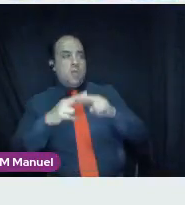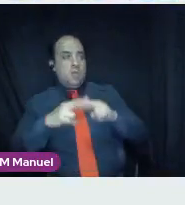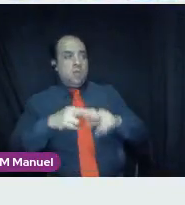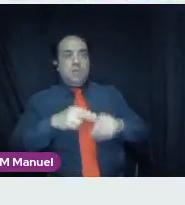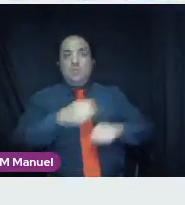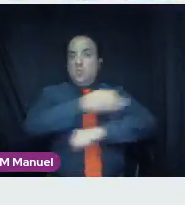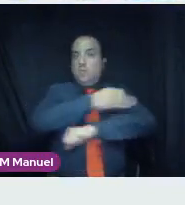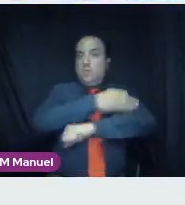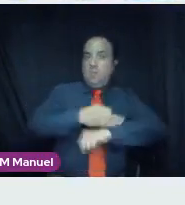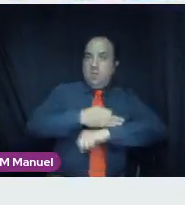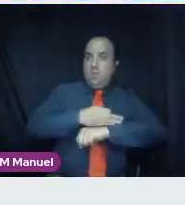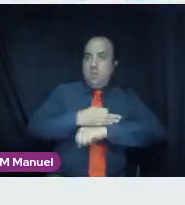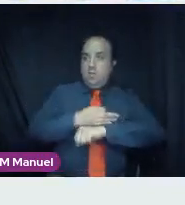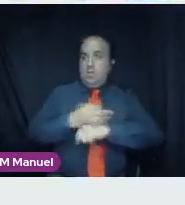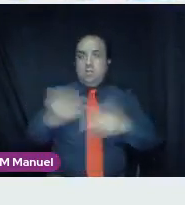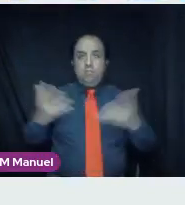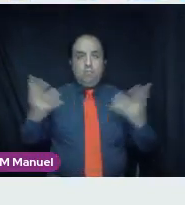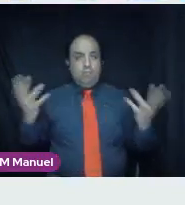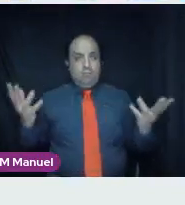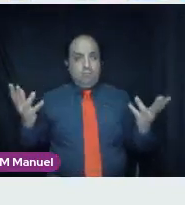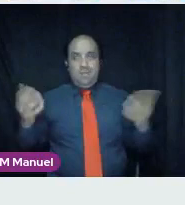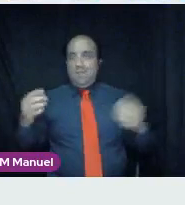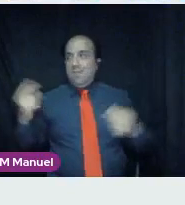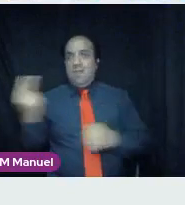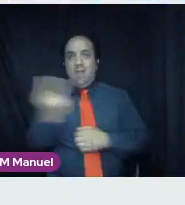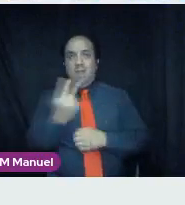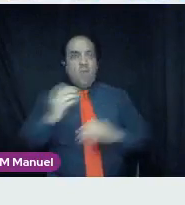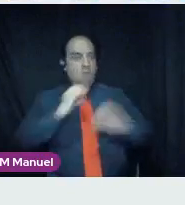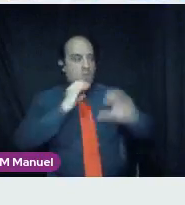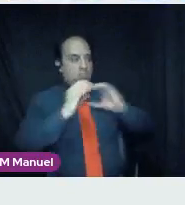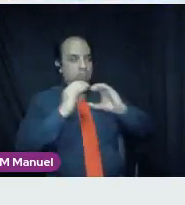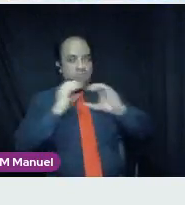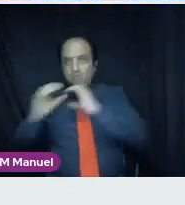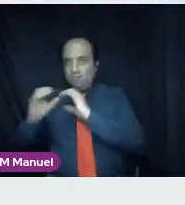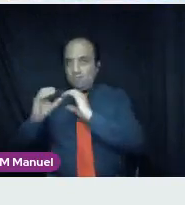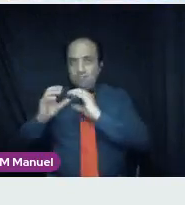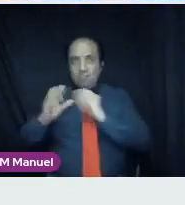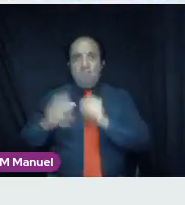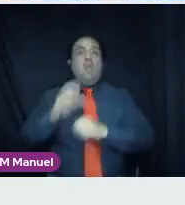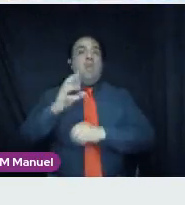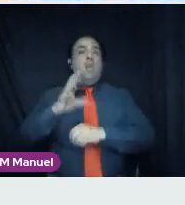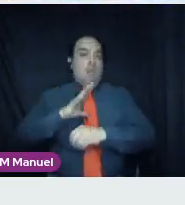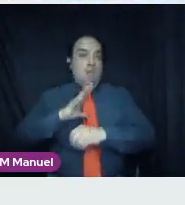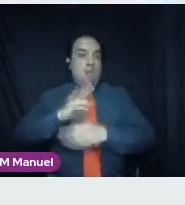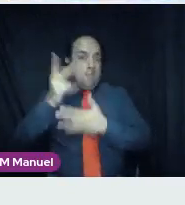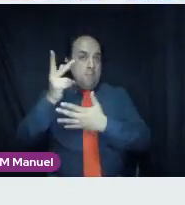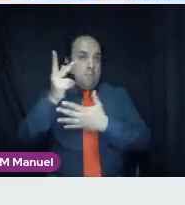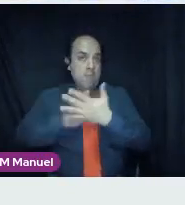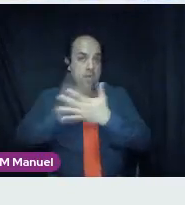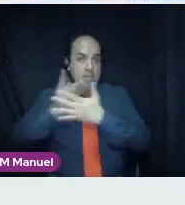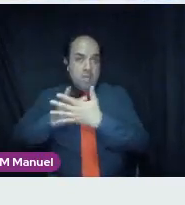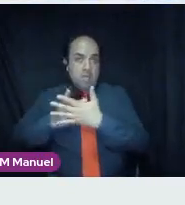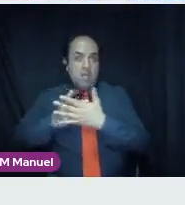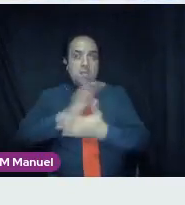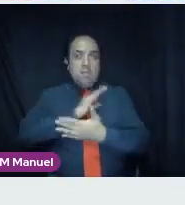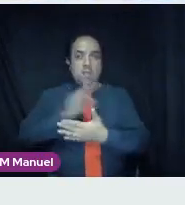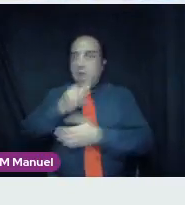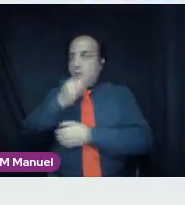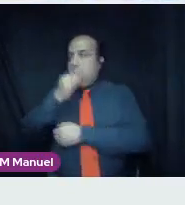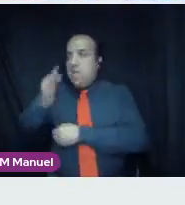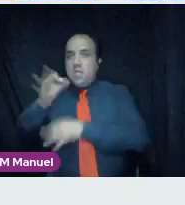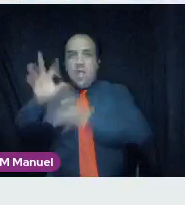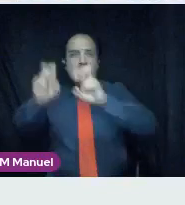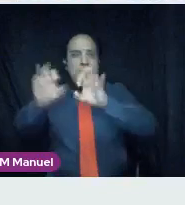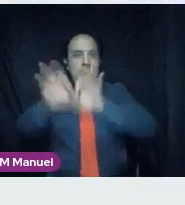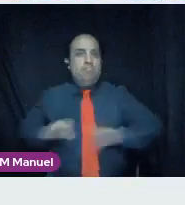familias, tienen comunicación y tienen estrategias para poderse informar de cosas importantes. Como